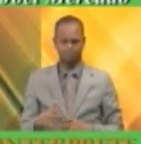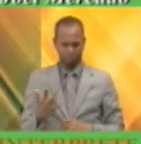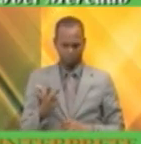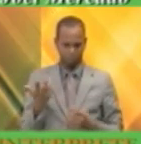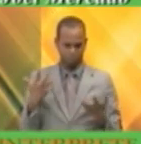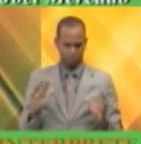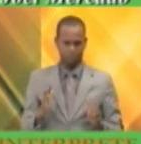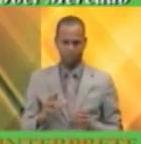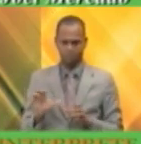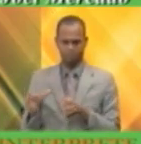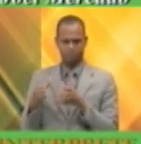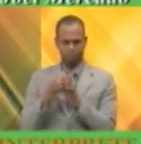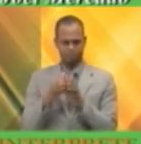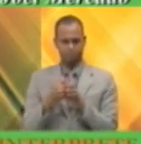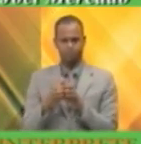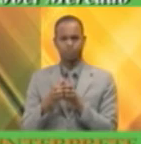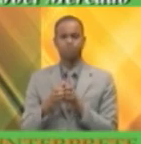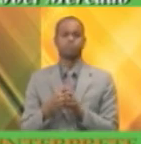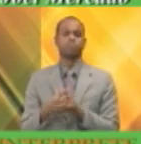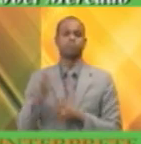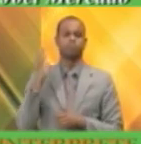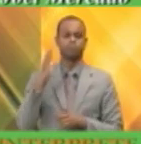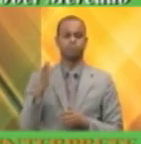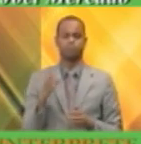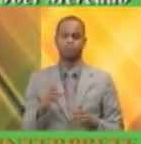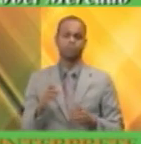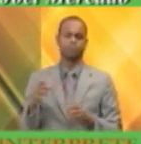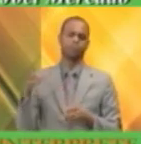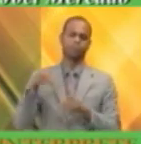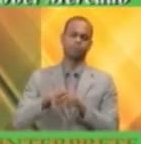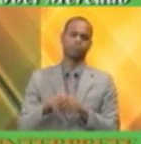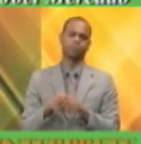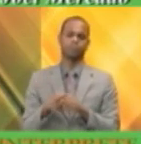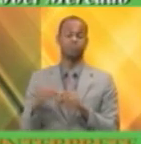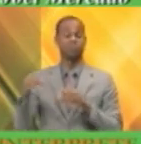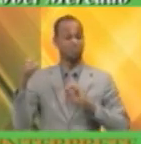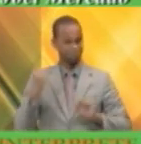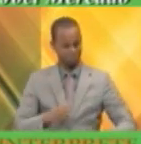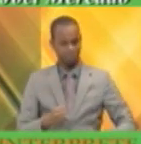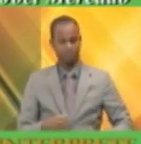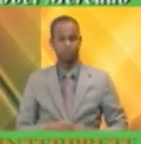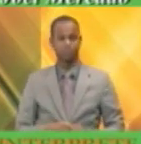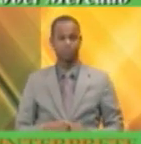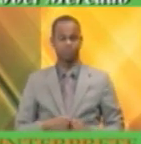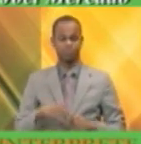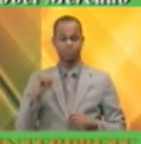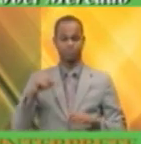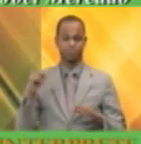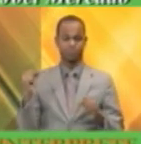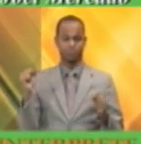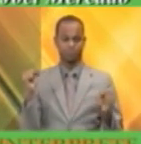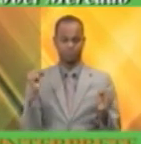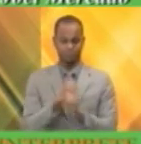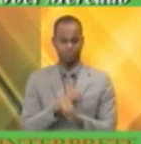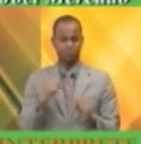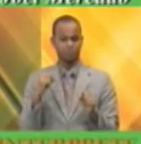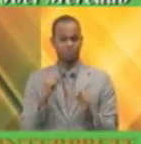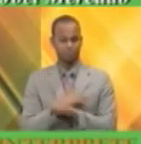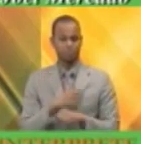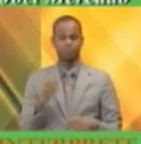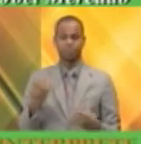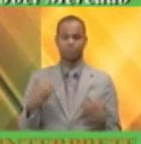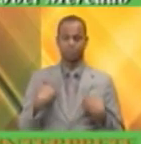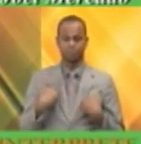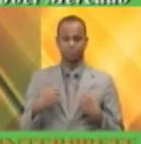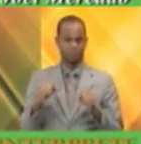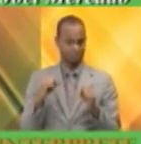Solamente tres, delegación chiquita. Sí, porque las categorías son muy fuertes. Tenemos aquí en lucha libre, ahí hay